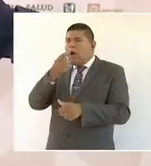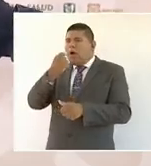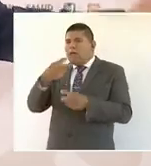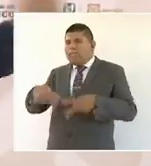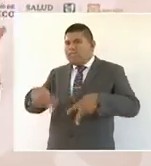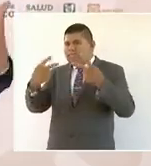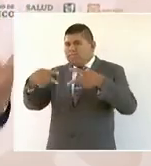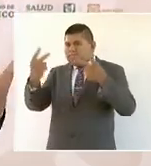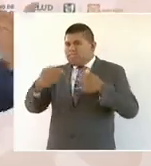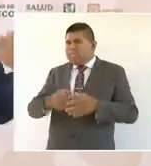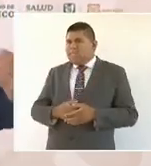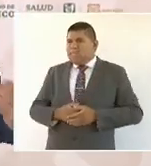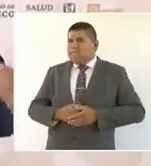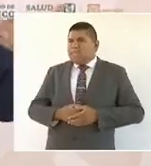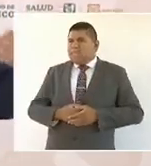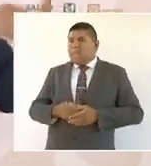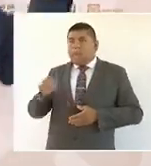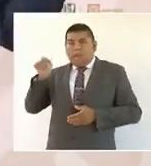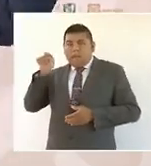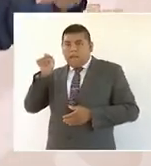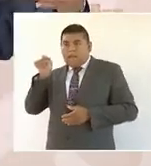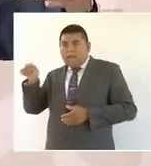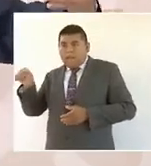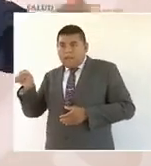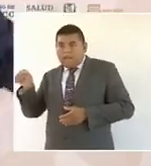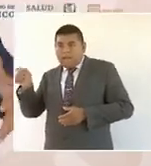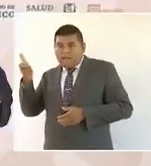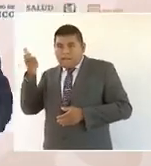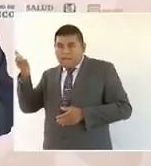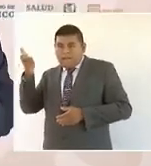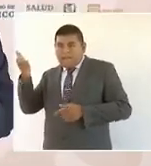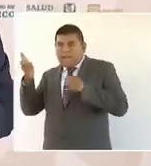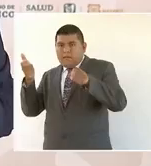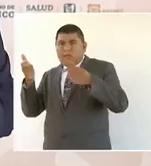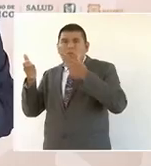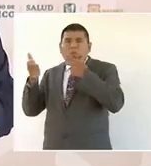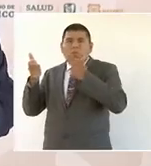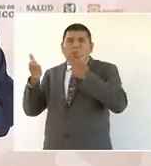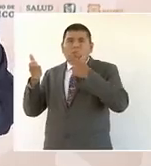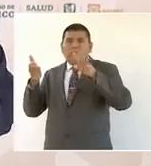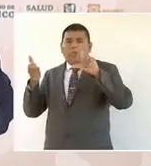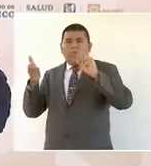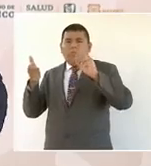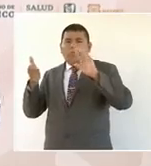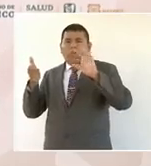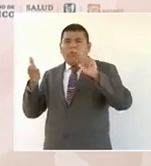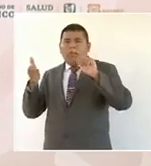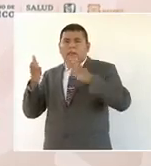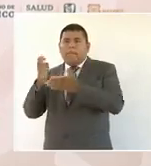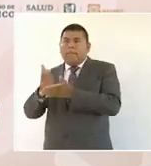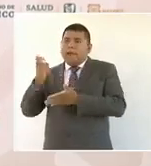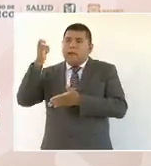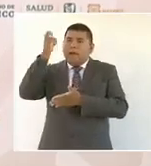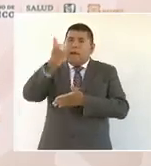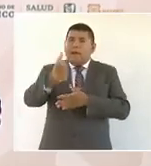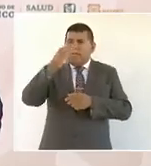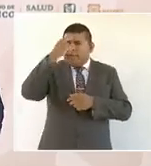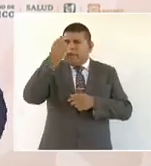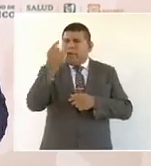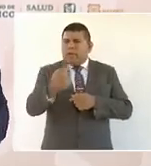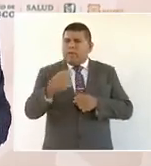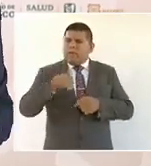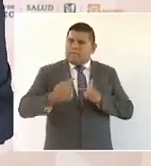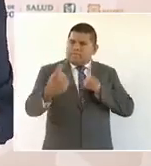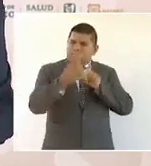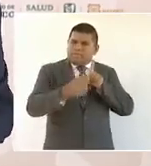medicinas, y él le daba dinero a Loret de Mola para desacreditar al